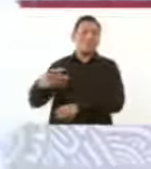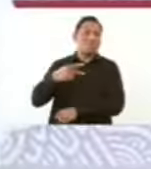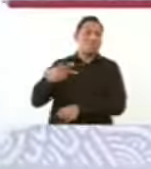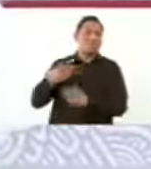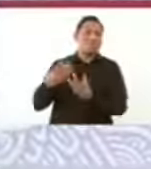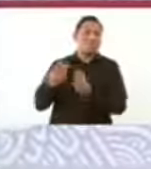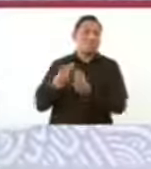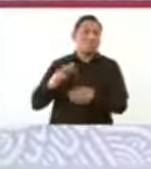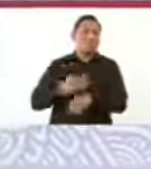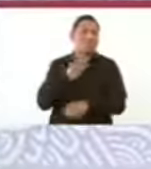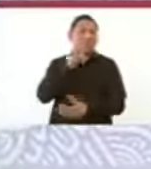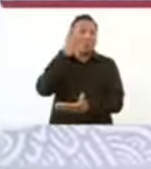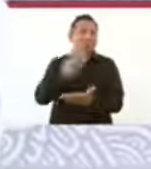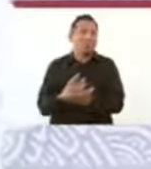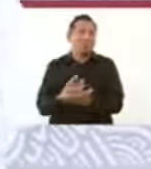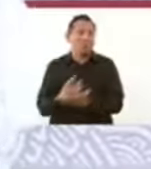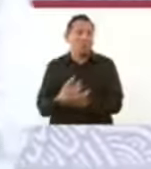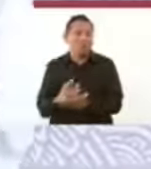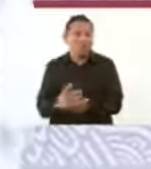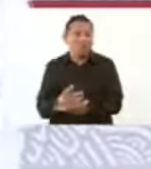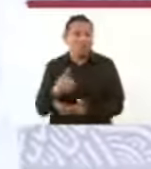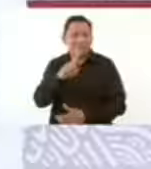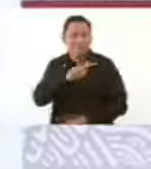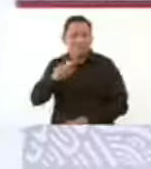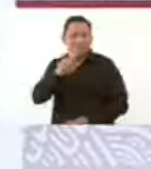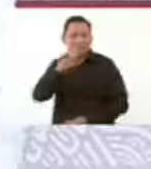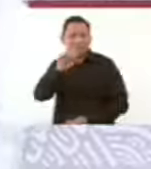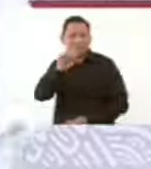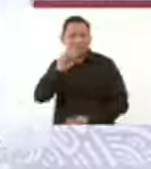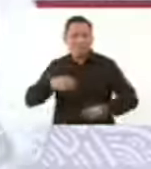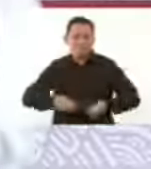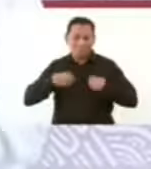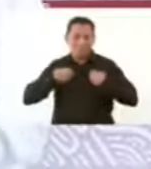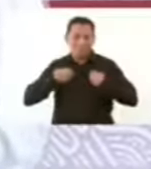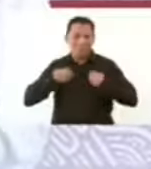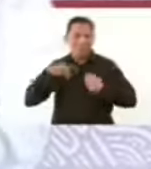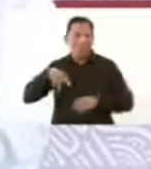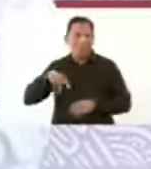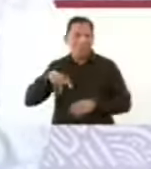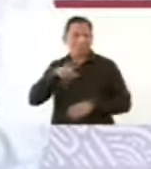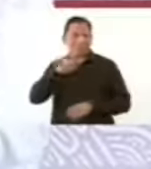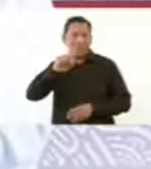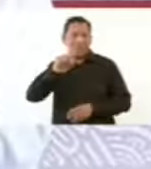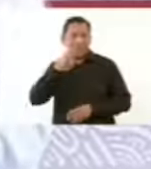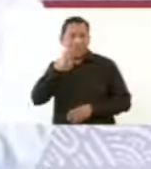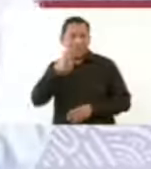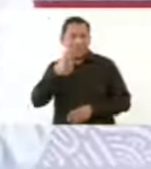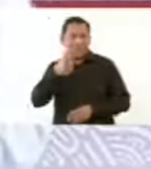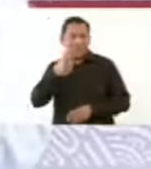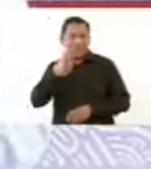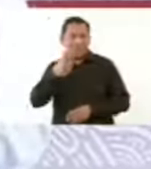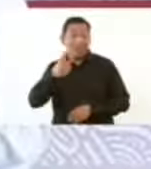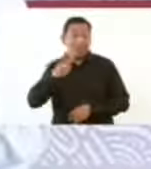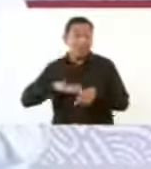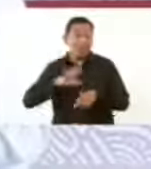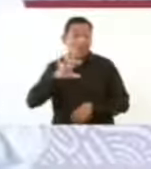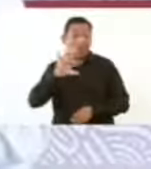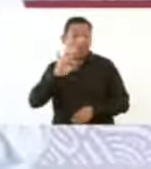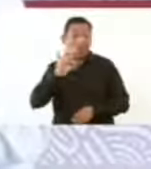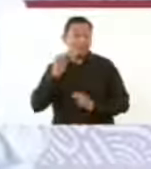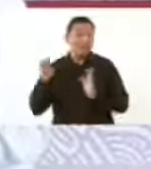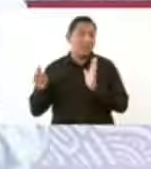porque no solo son los 120 que viven aquí, 126, sino ya son